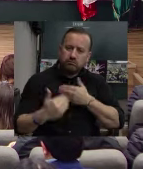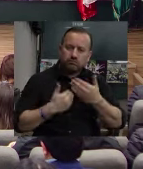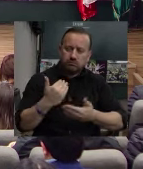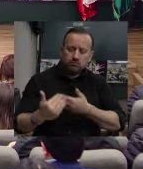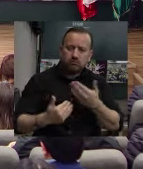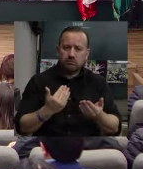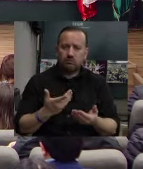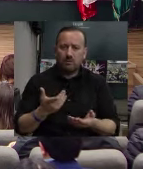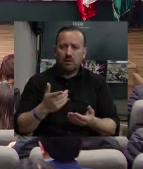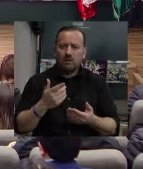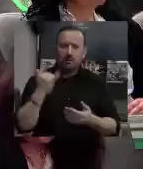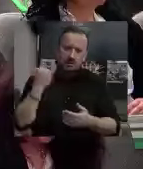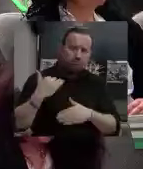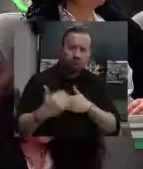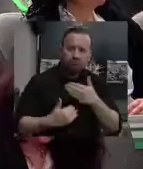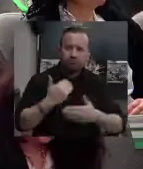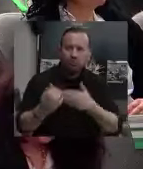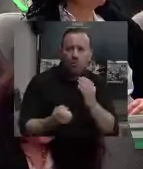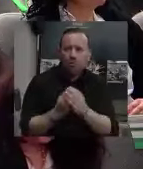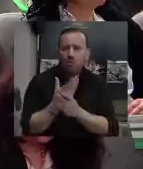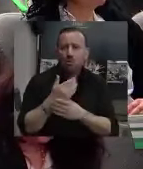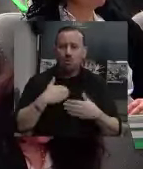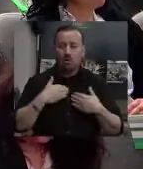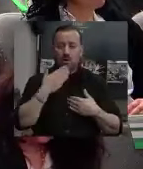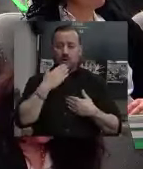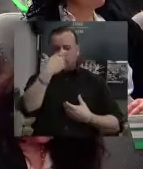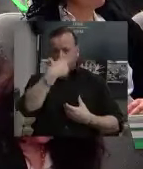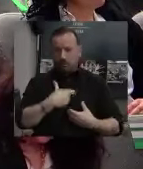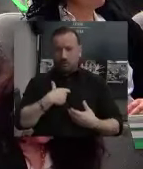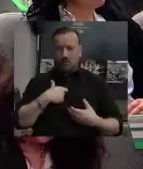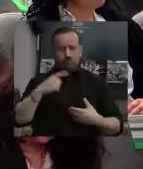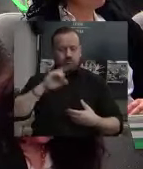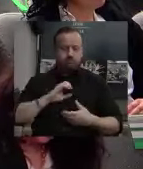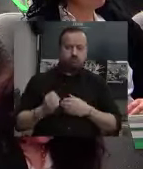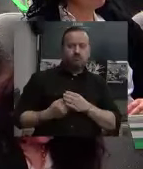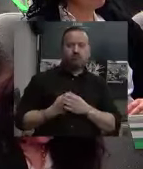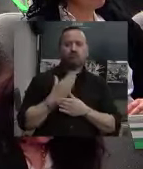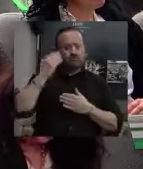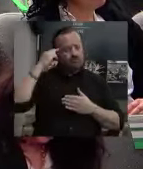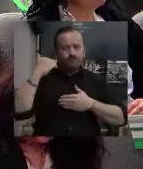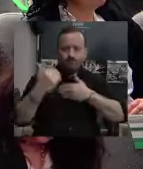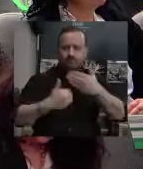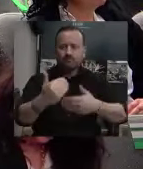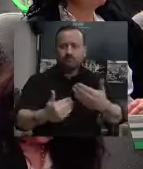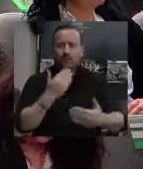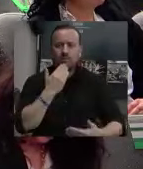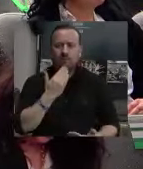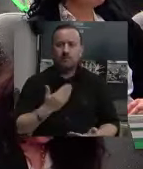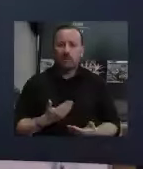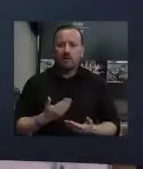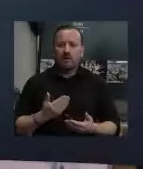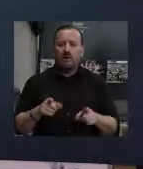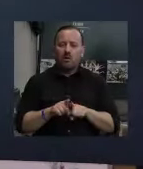digamos en evolución consigo mismo no en estas trayectorias personales laborales eh eh